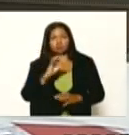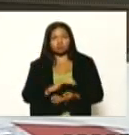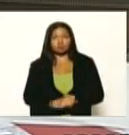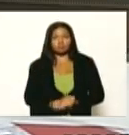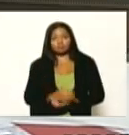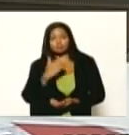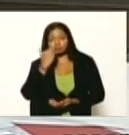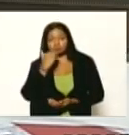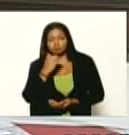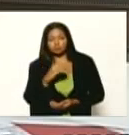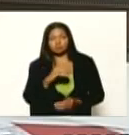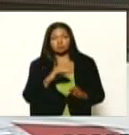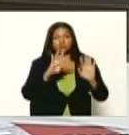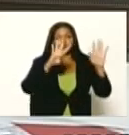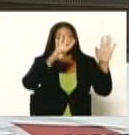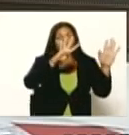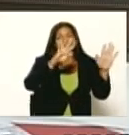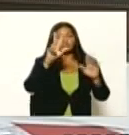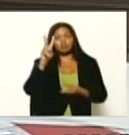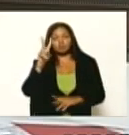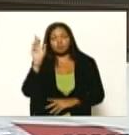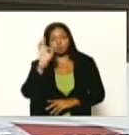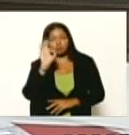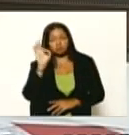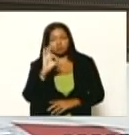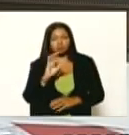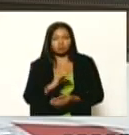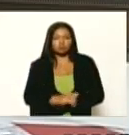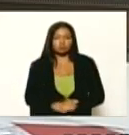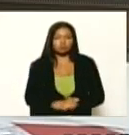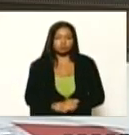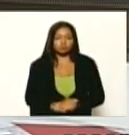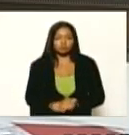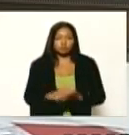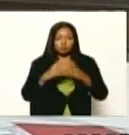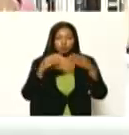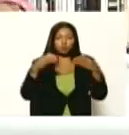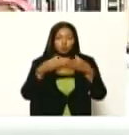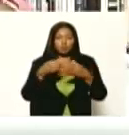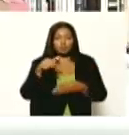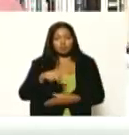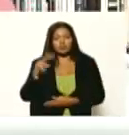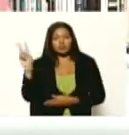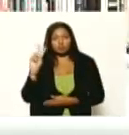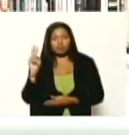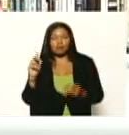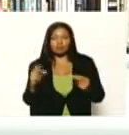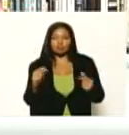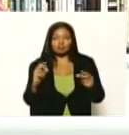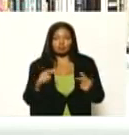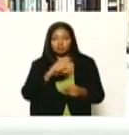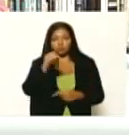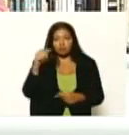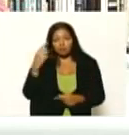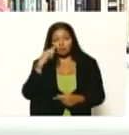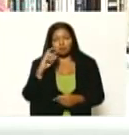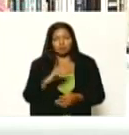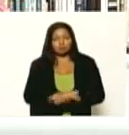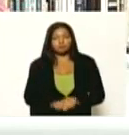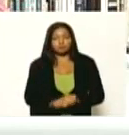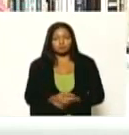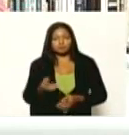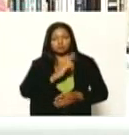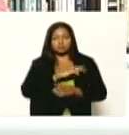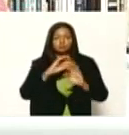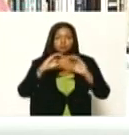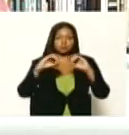cerca, 92% por lo menos, de todas las VH de Venezuela. Para que ustedes vean, una fuerza organizada en